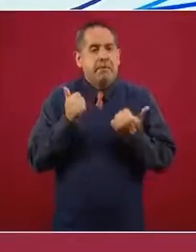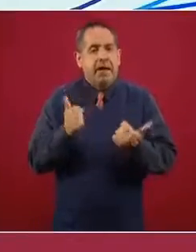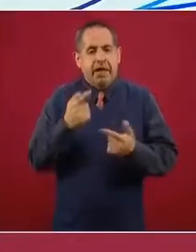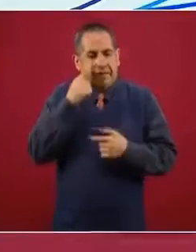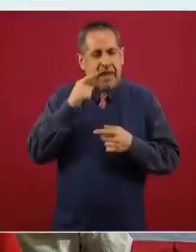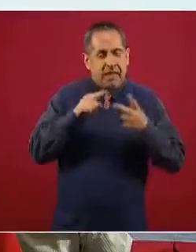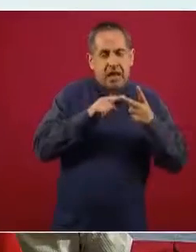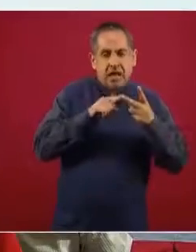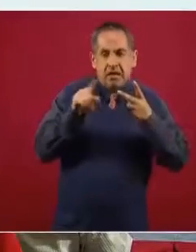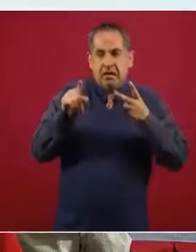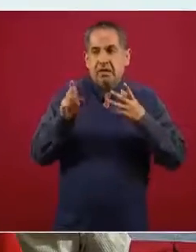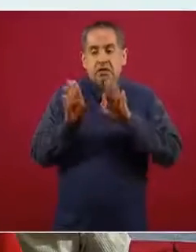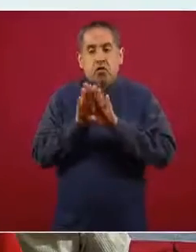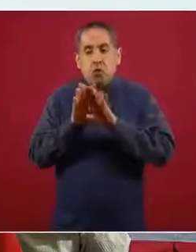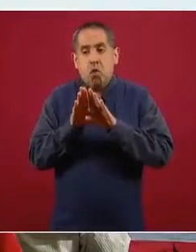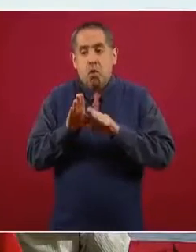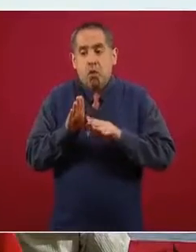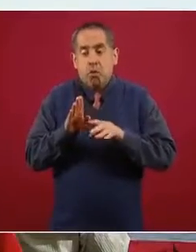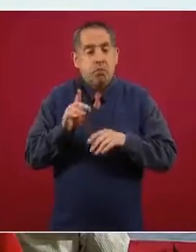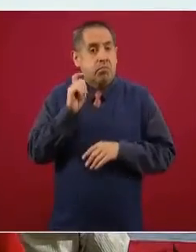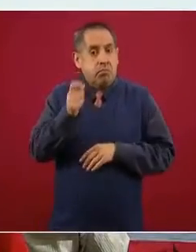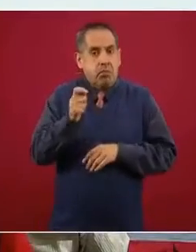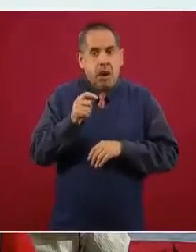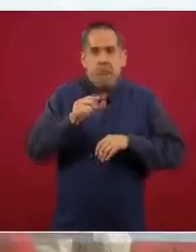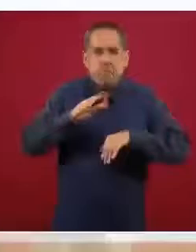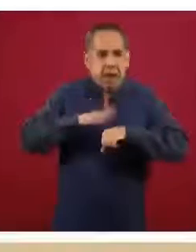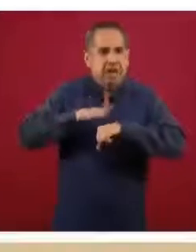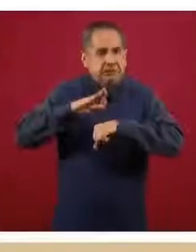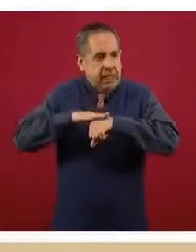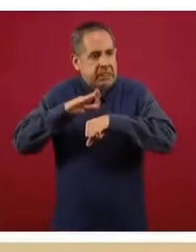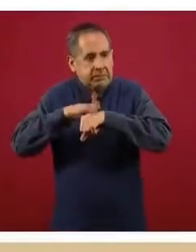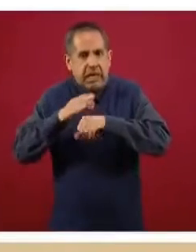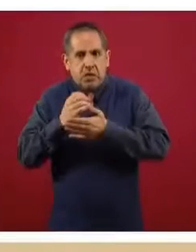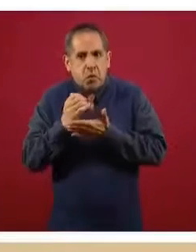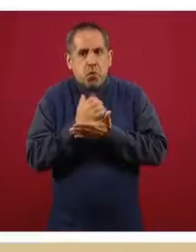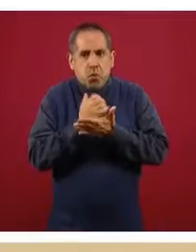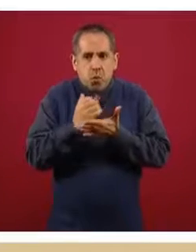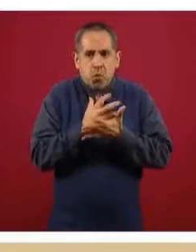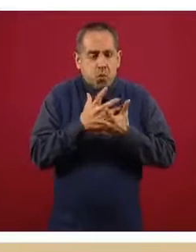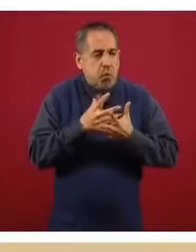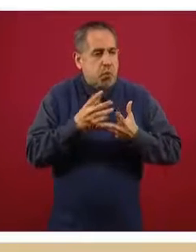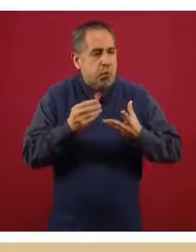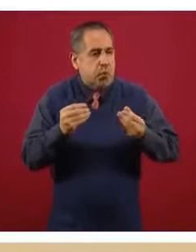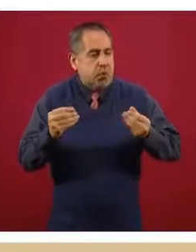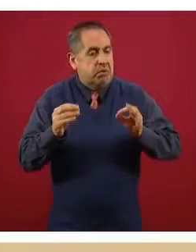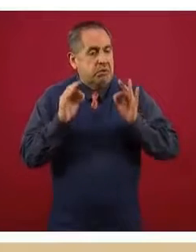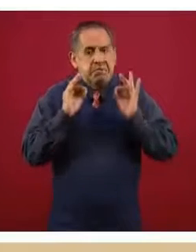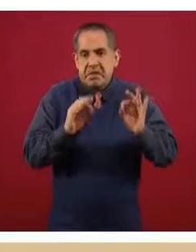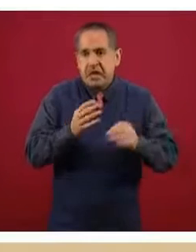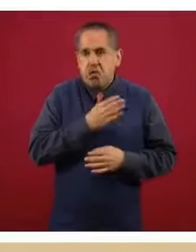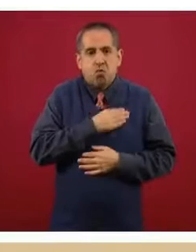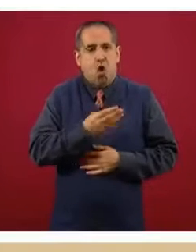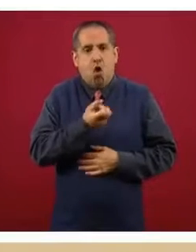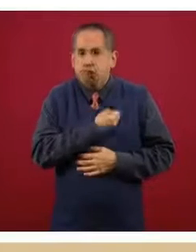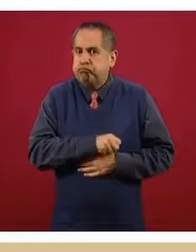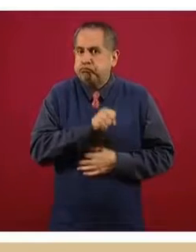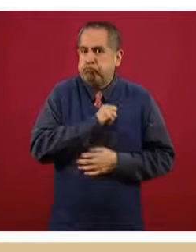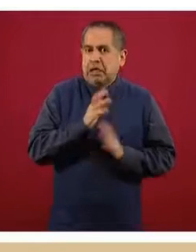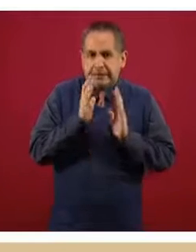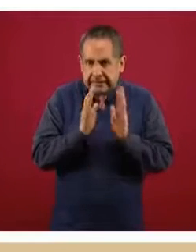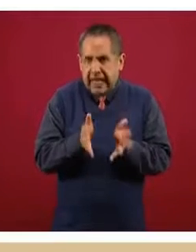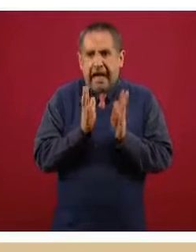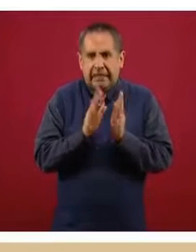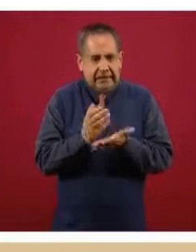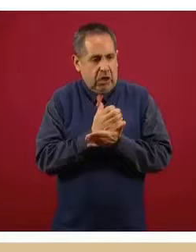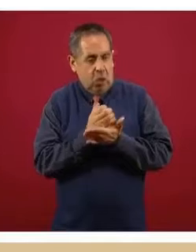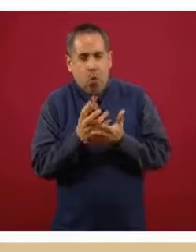curva siempre ha seguido prácticamente una tendencia similar a la de los total de casos confirmados. Y en esta